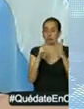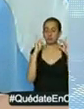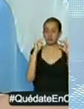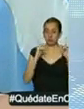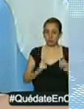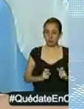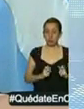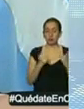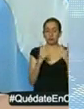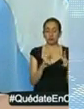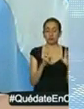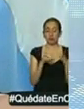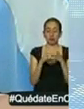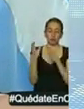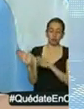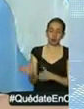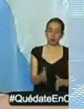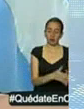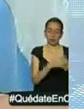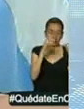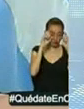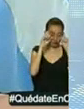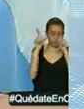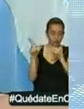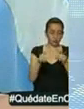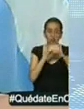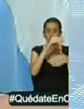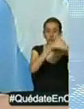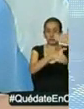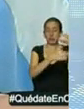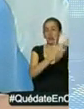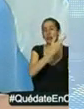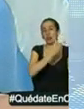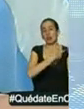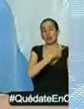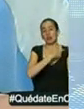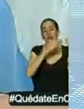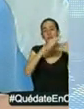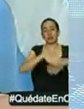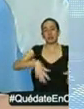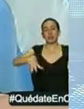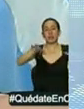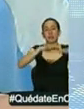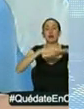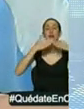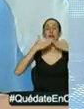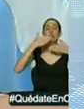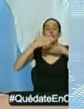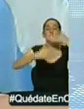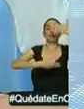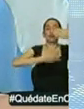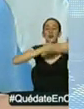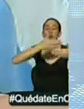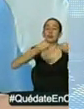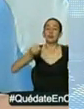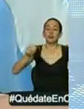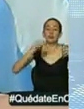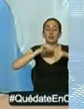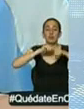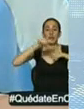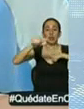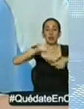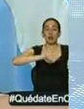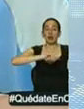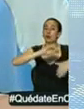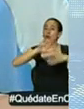en este manejo de cadáveres, uh-huh, de ponerle formol. Esa es otra. Obviamente de ponerle formol porque así se le pone a todos las personas